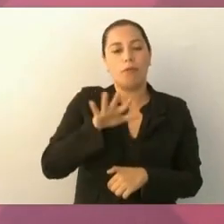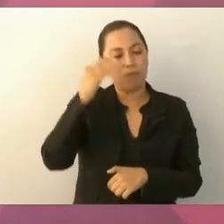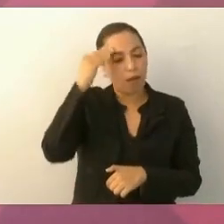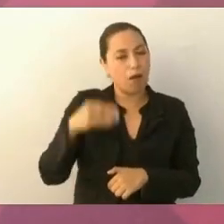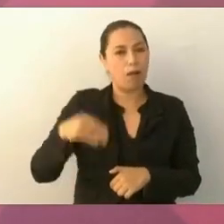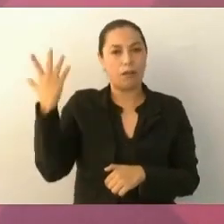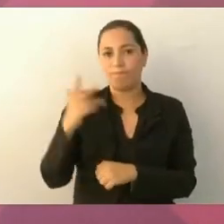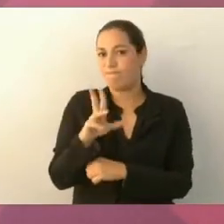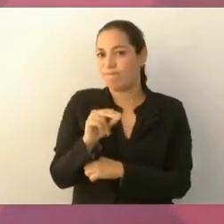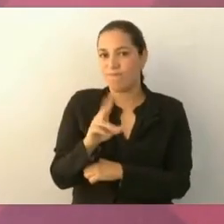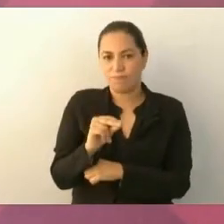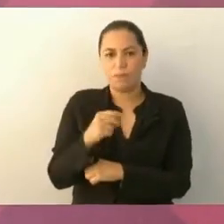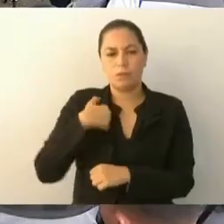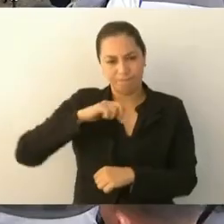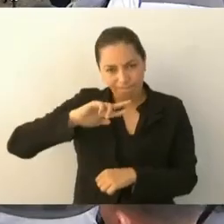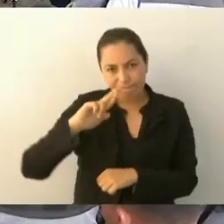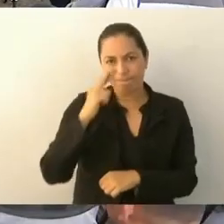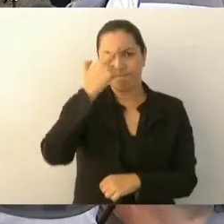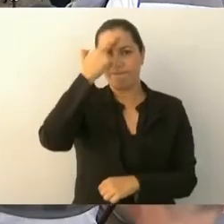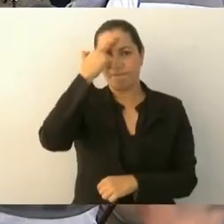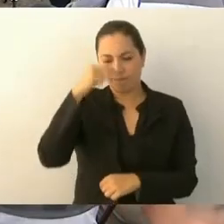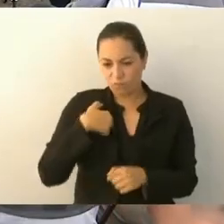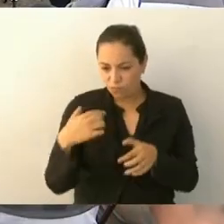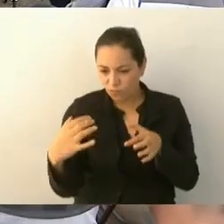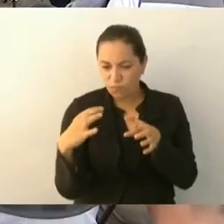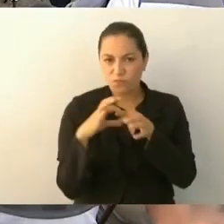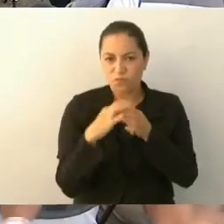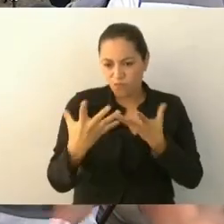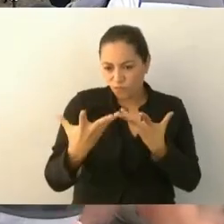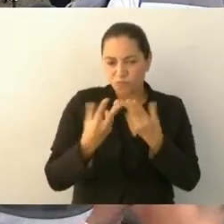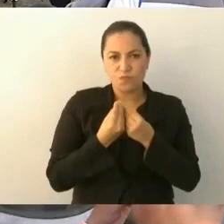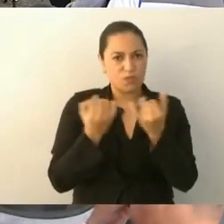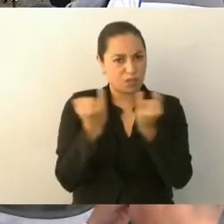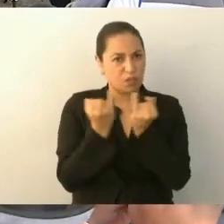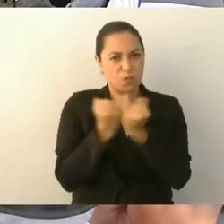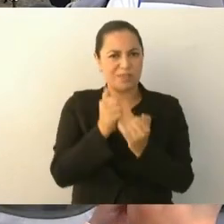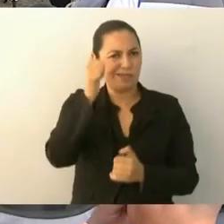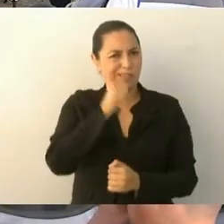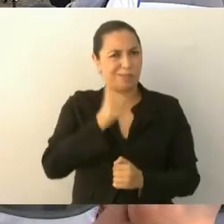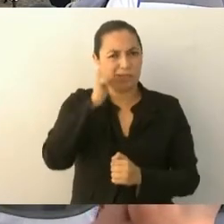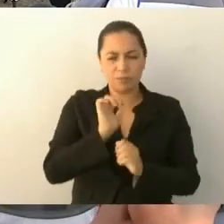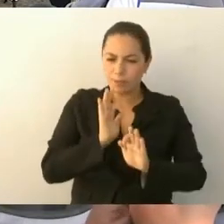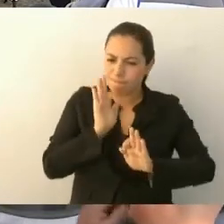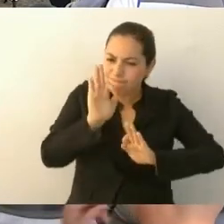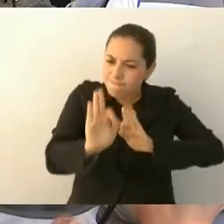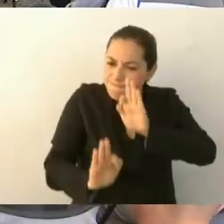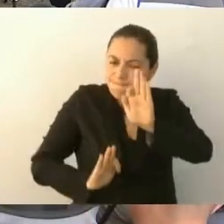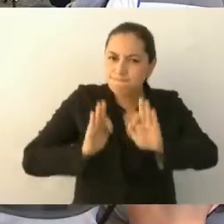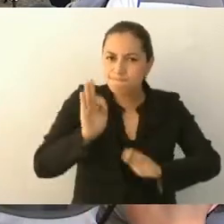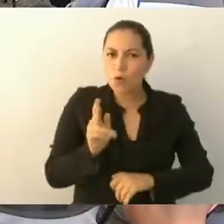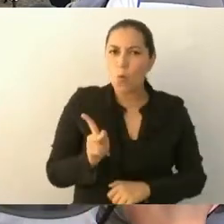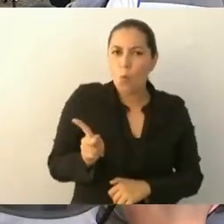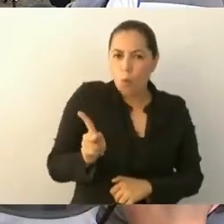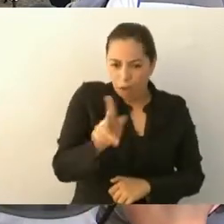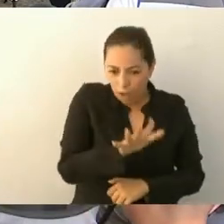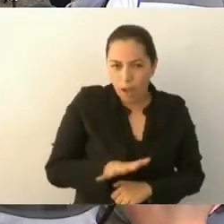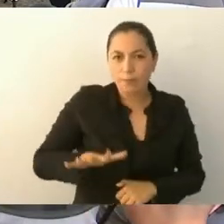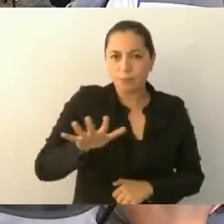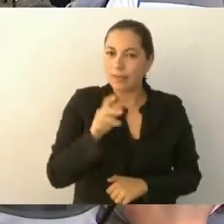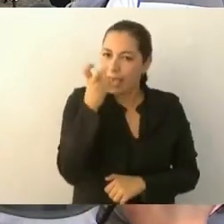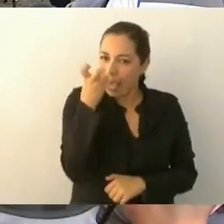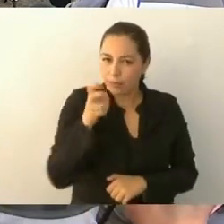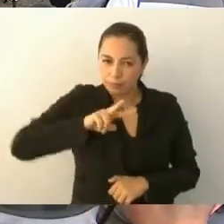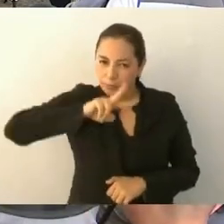Venimos del pueblo, tenemos que servirle al pueblo. Y eso es la